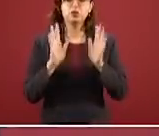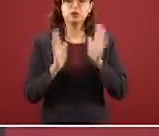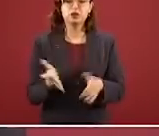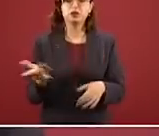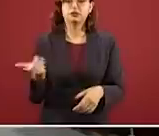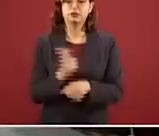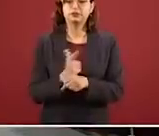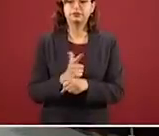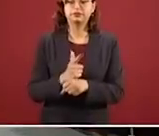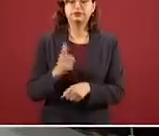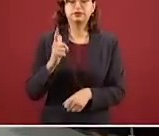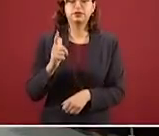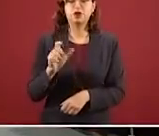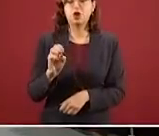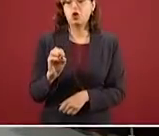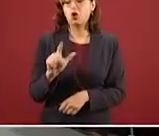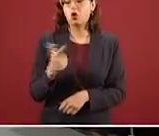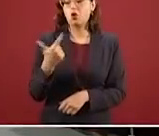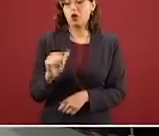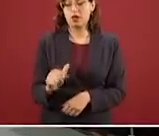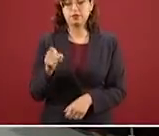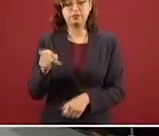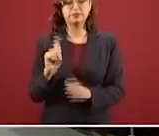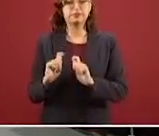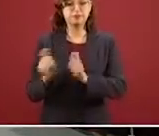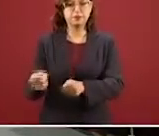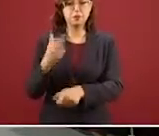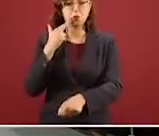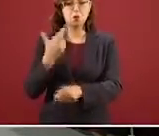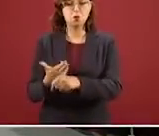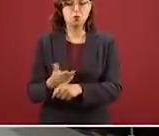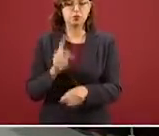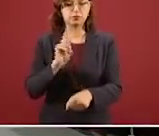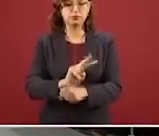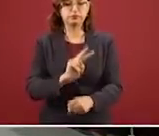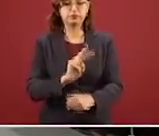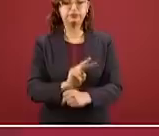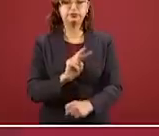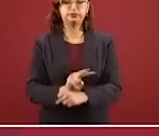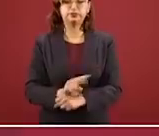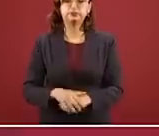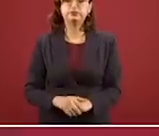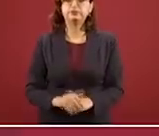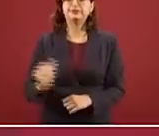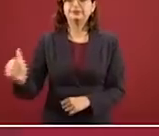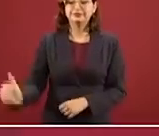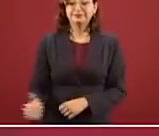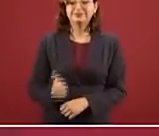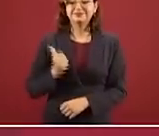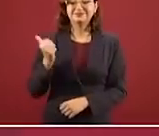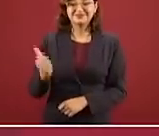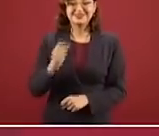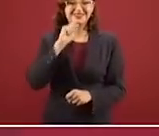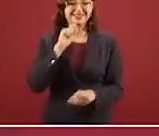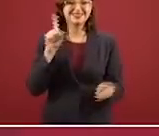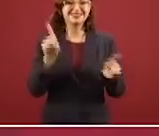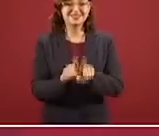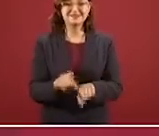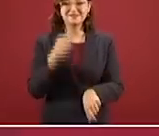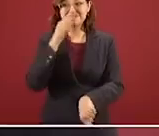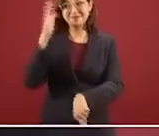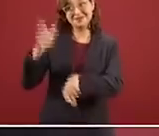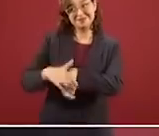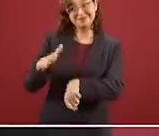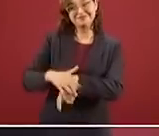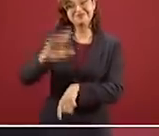licenciada Olga Sánchez Cordero y aprovecho pues para también recordarle.